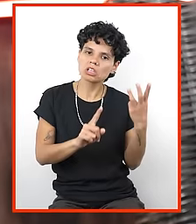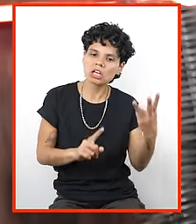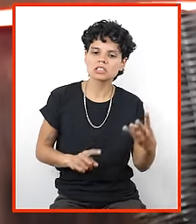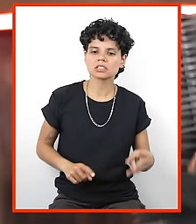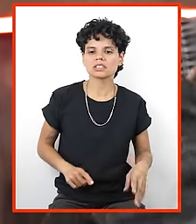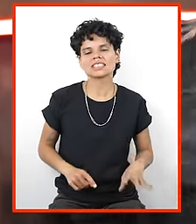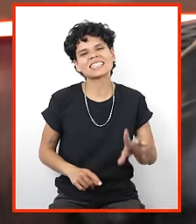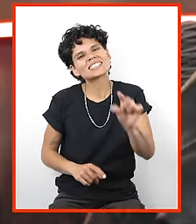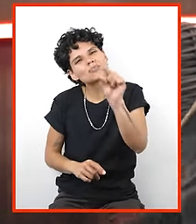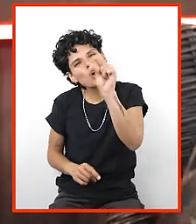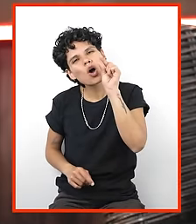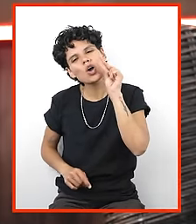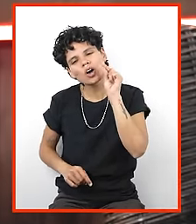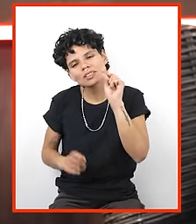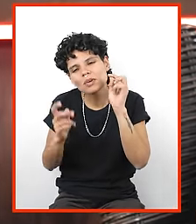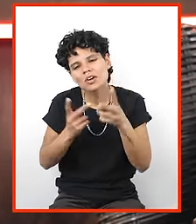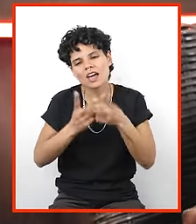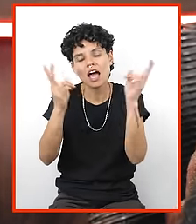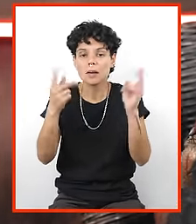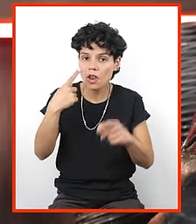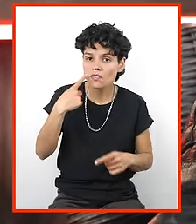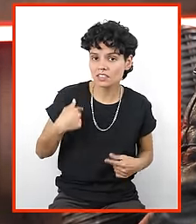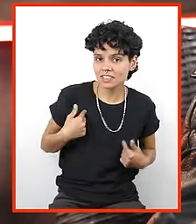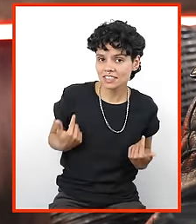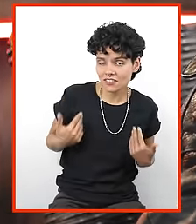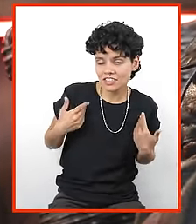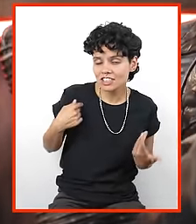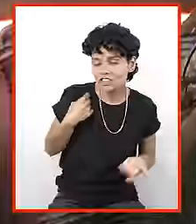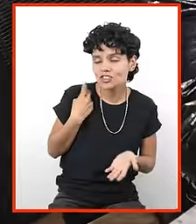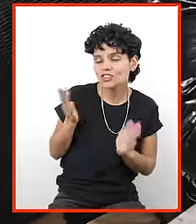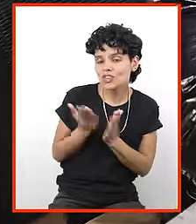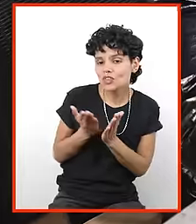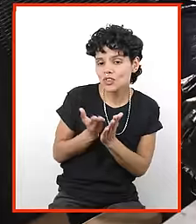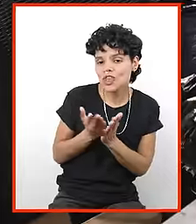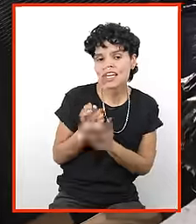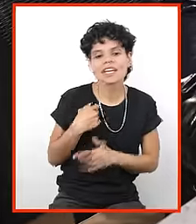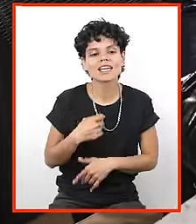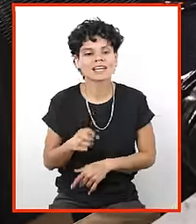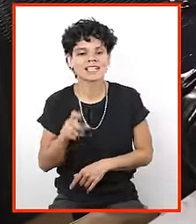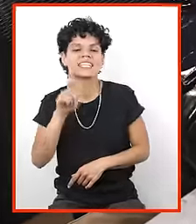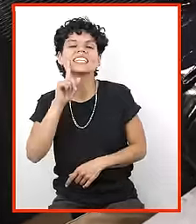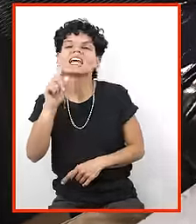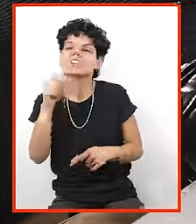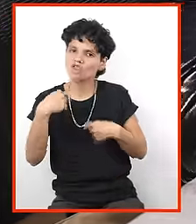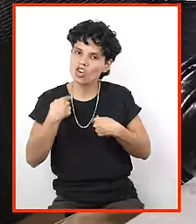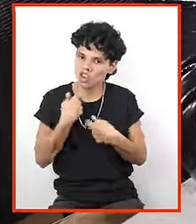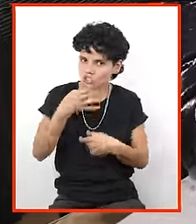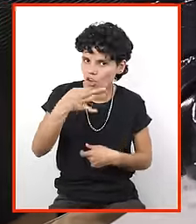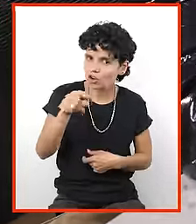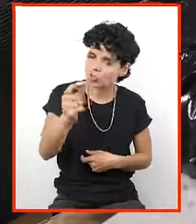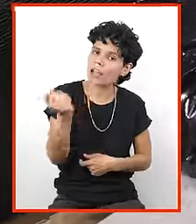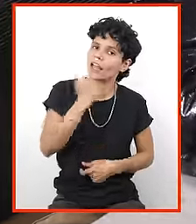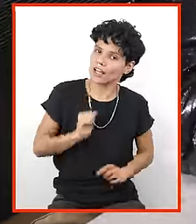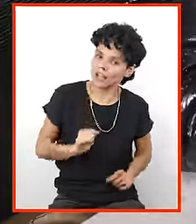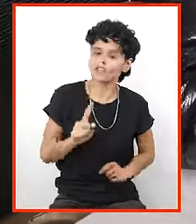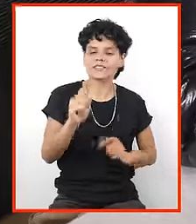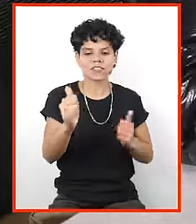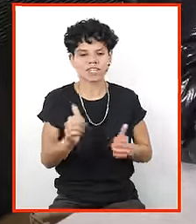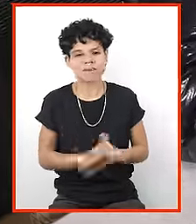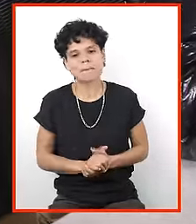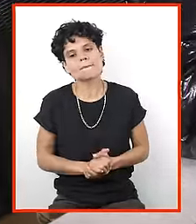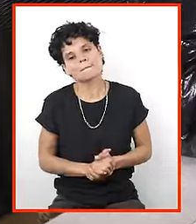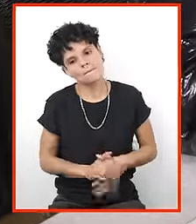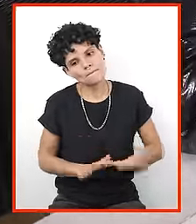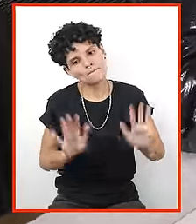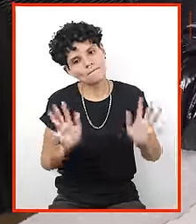lado. Es que salió hace poco. ¿Pero viste? ¿Cómo estuve? Bien, yo, muy bien. ¿Quién te corrigió esa manera tan linda? No, ¿viste? Preciosa. ¿Viste? Entonces yo te digo, para no